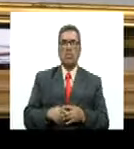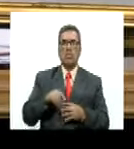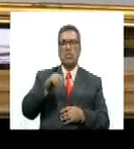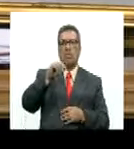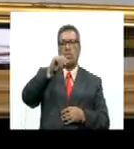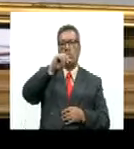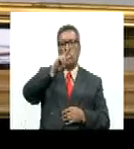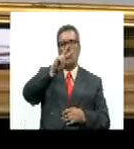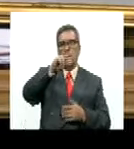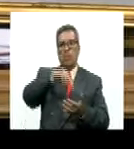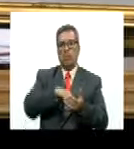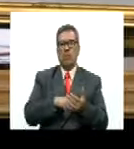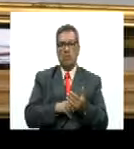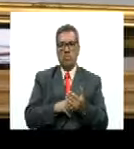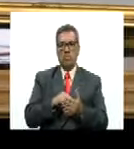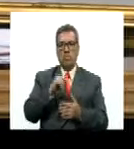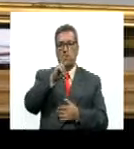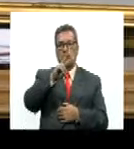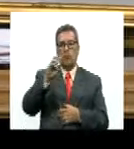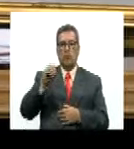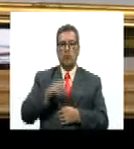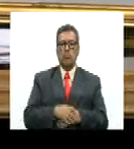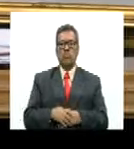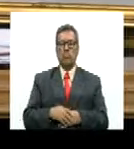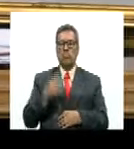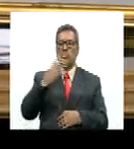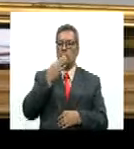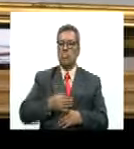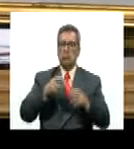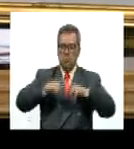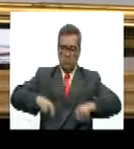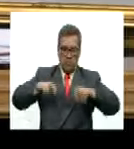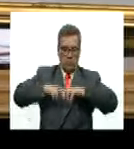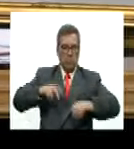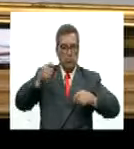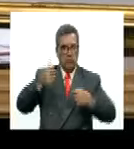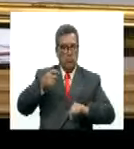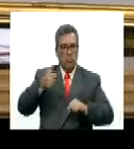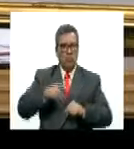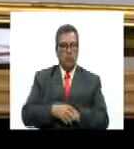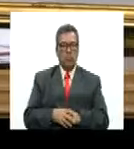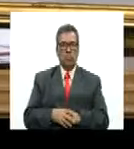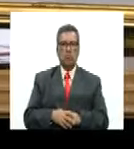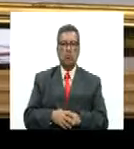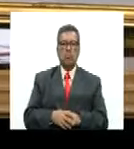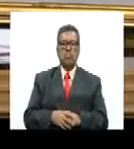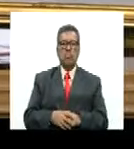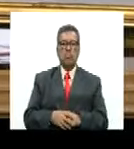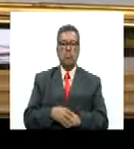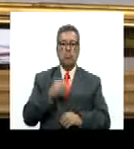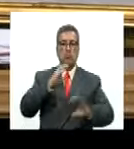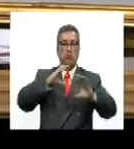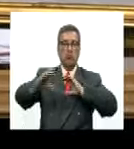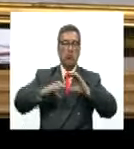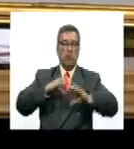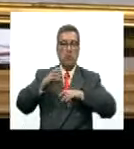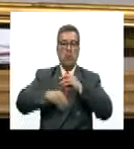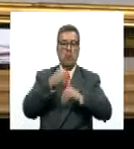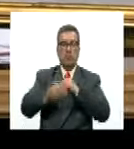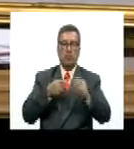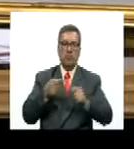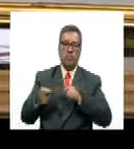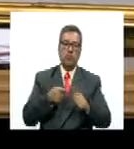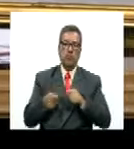19 y 2020. Deberían revisar un poco en los medios de comunicación que ellos